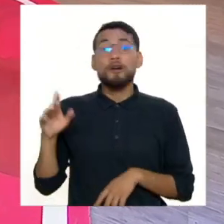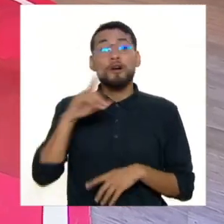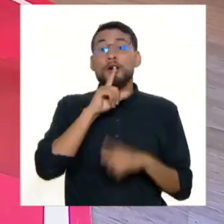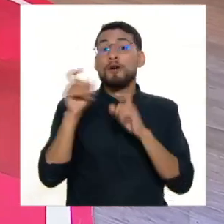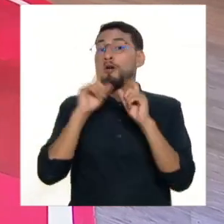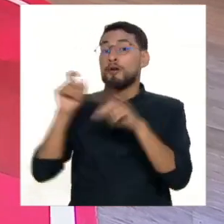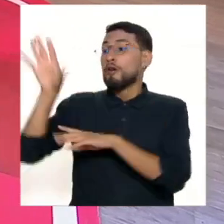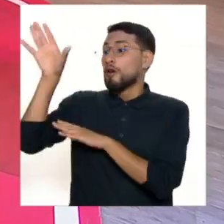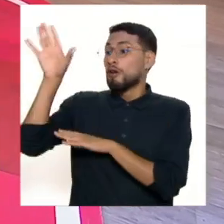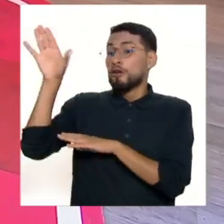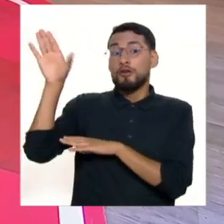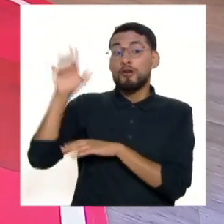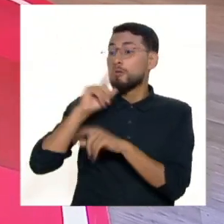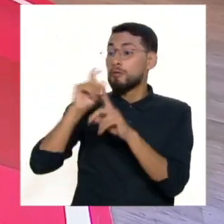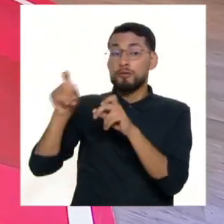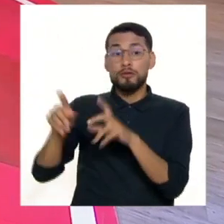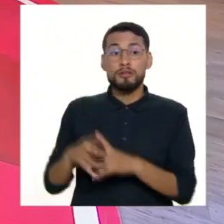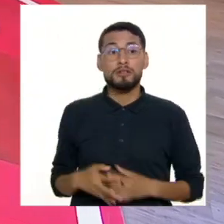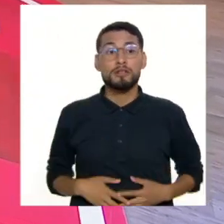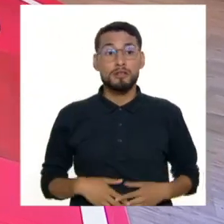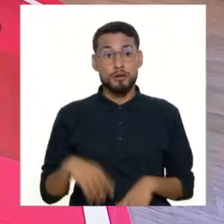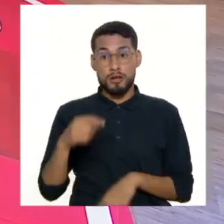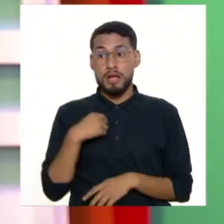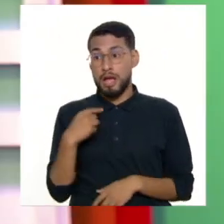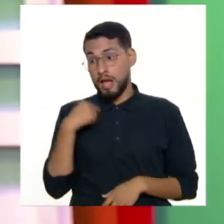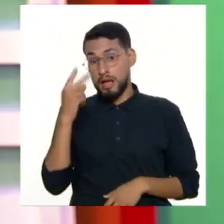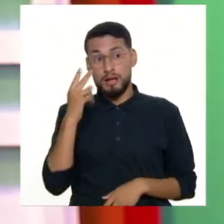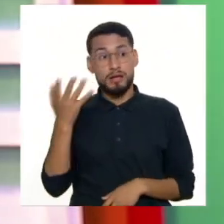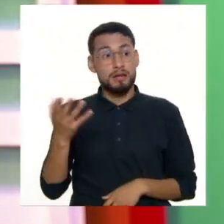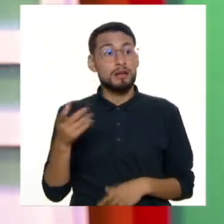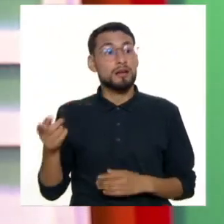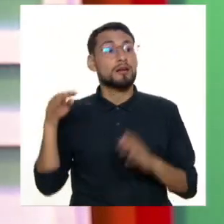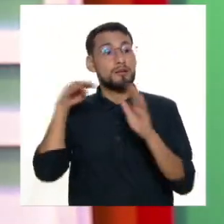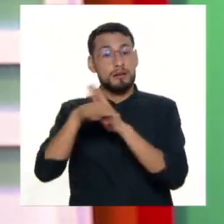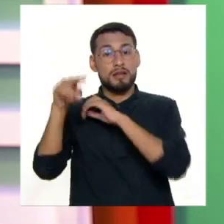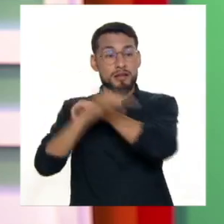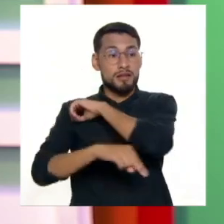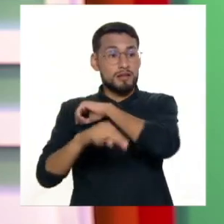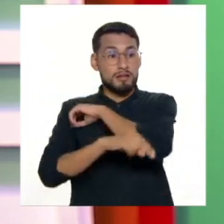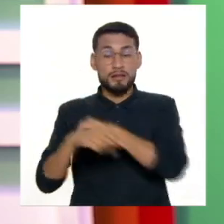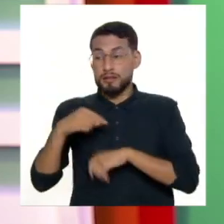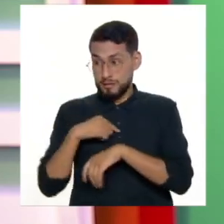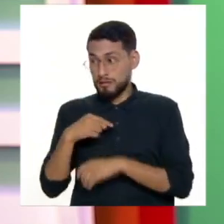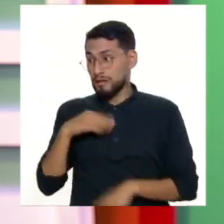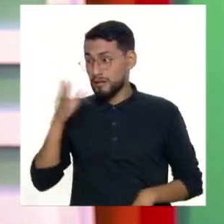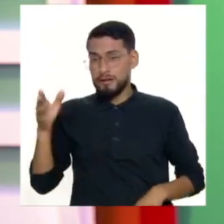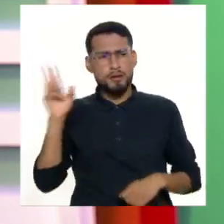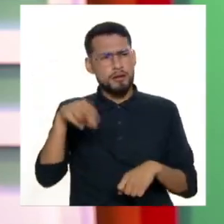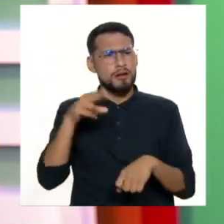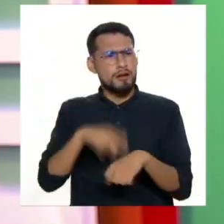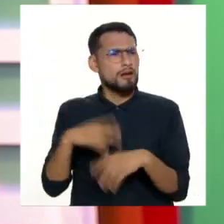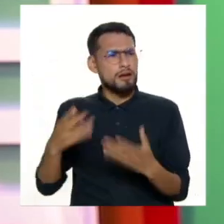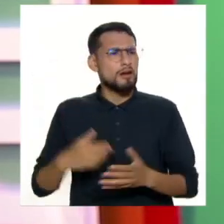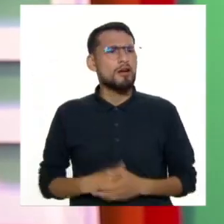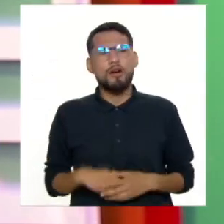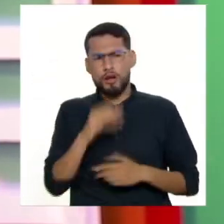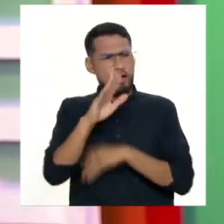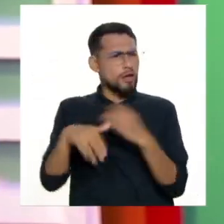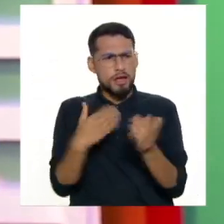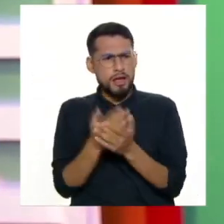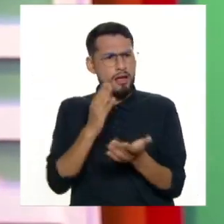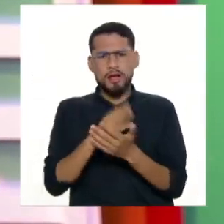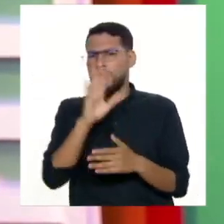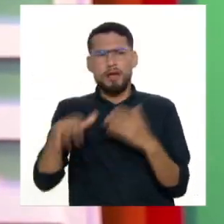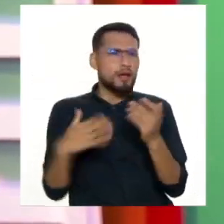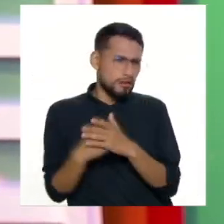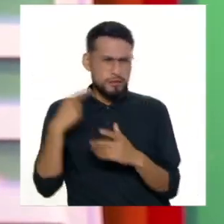Una consulta. Chicos, ¿qué pasó? Una consulta. Yo he visto esto, por ejemplo, en el Banco de la Nación, cuando yo voy, normalmente paran todo, y